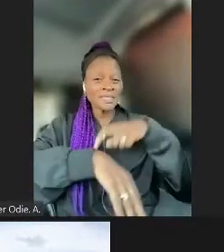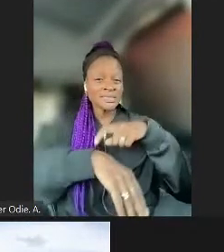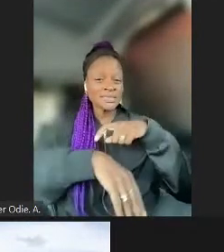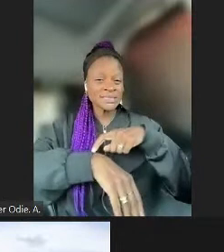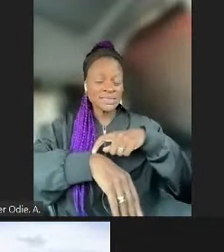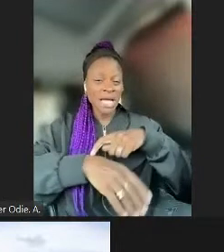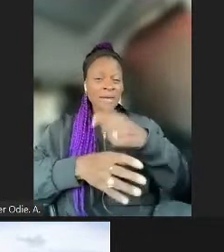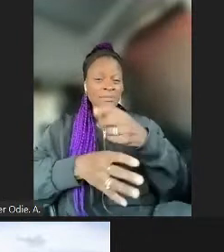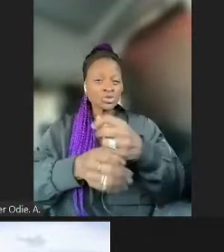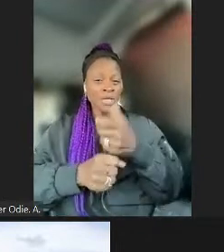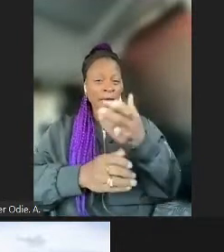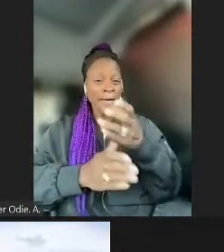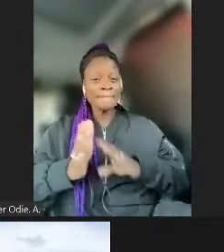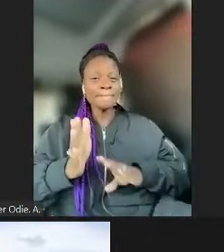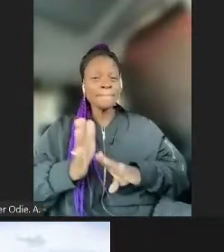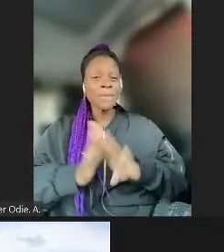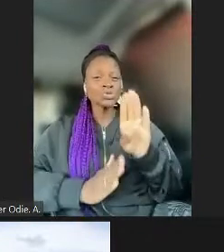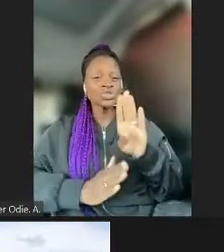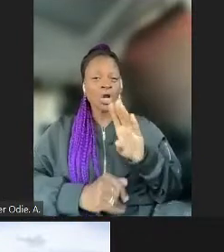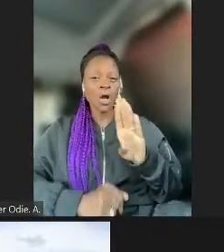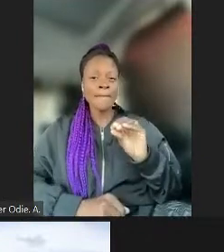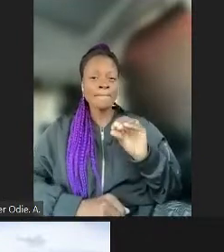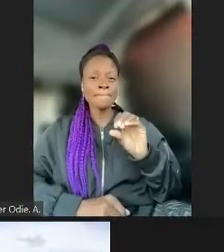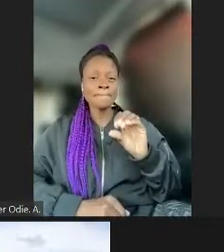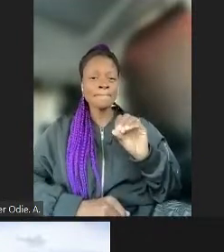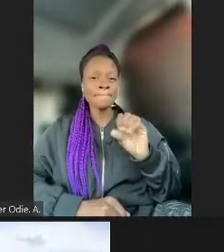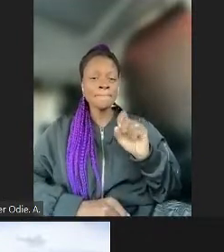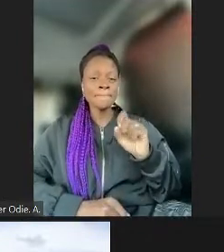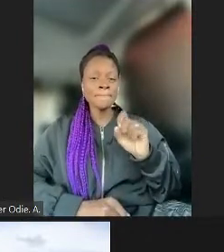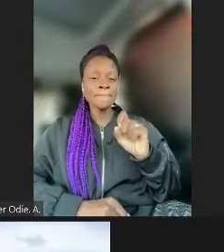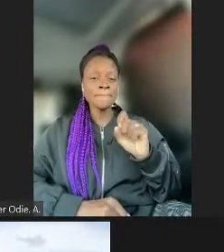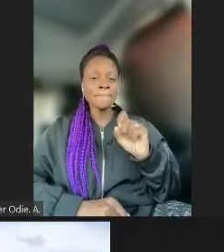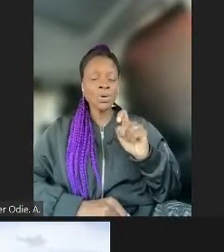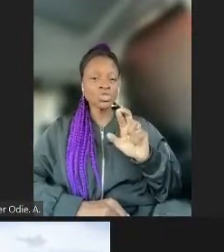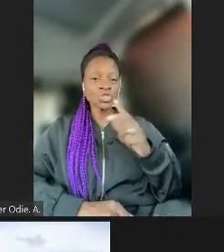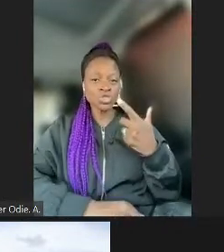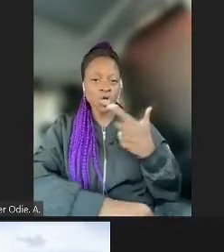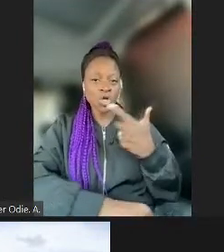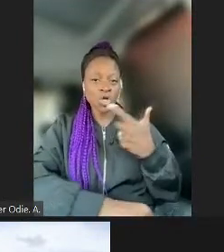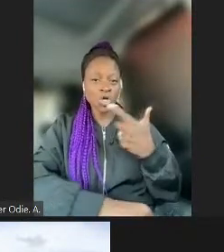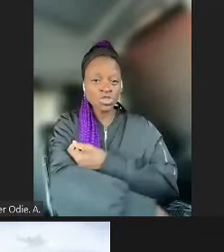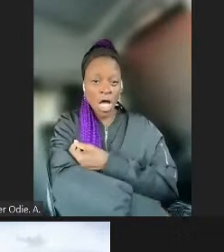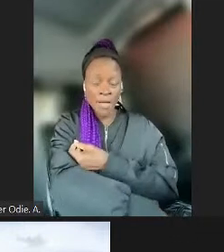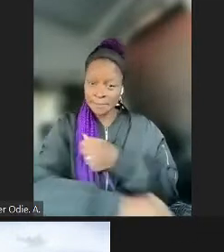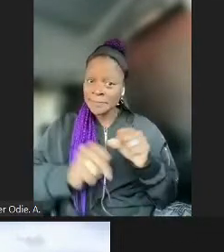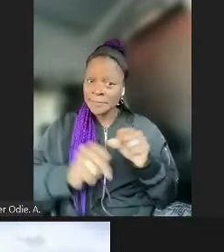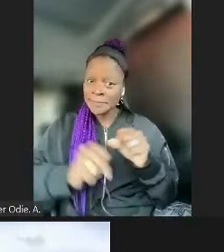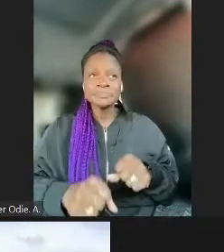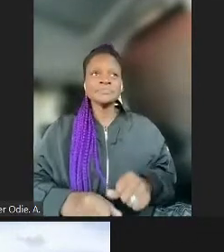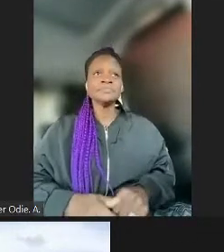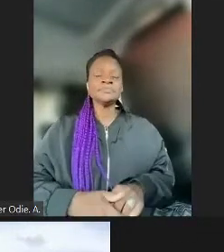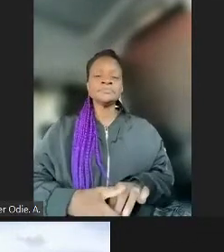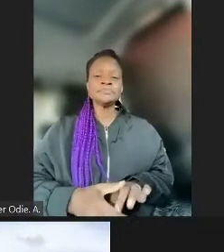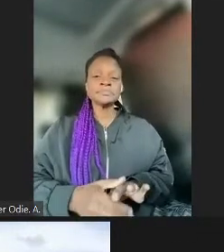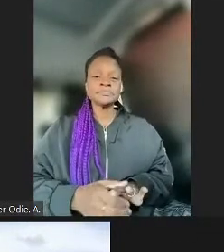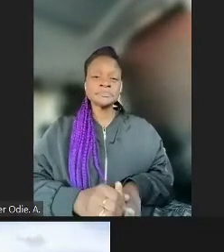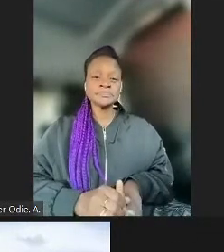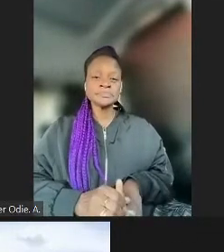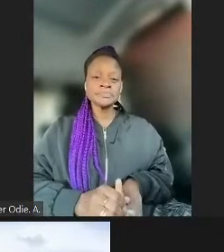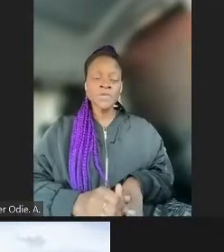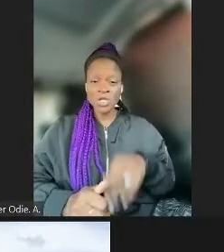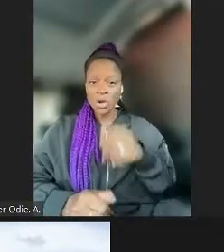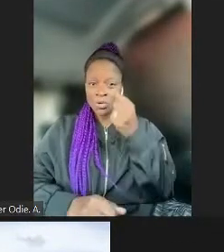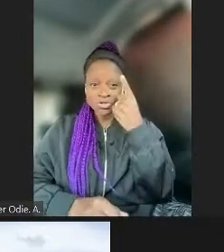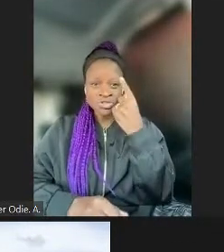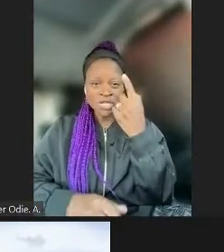reciba su tercera vacuna del booster, o si tomó la de Johnson & Johnson, entonces reciba su segunda vacuna como booster. La